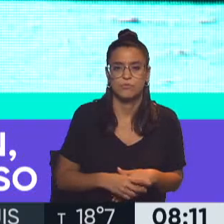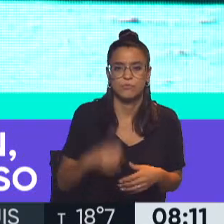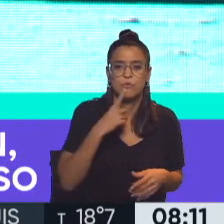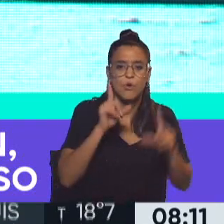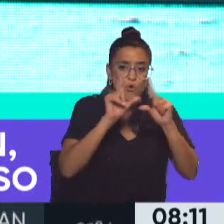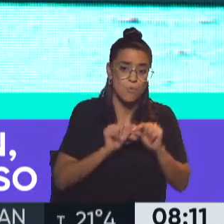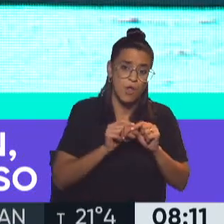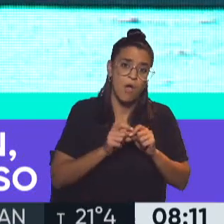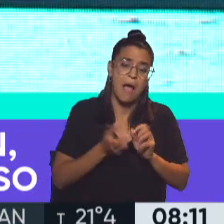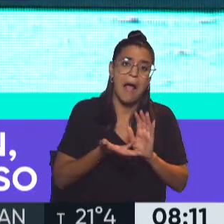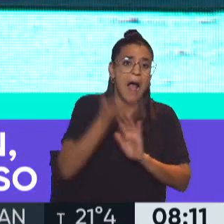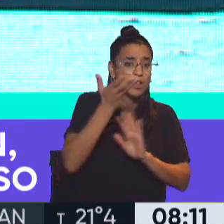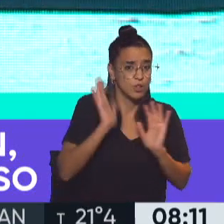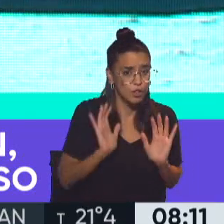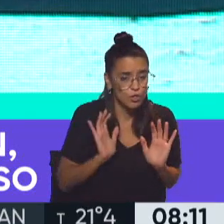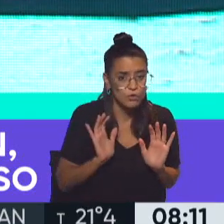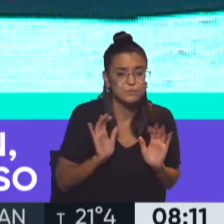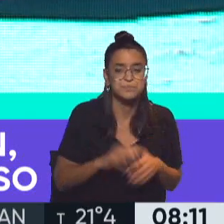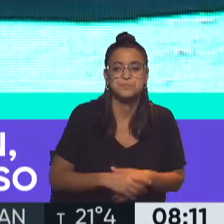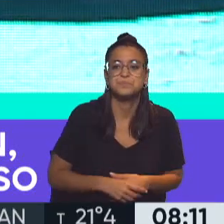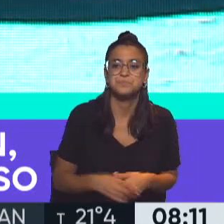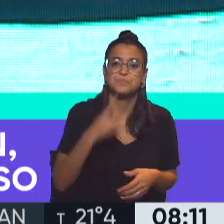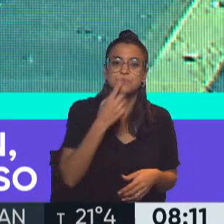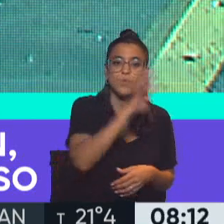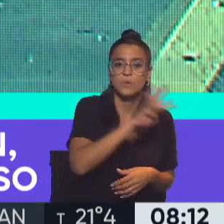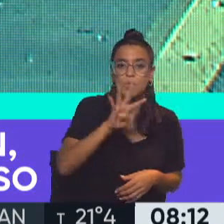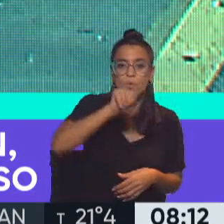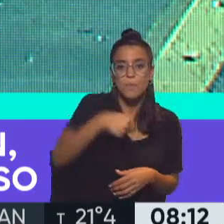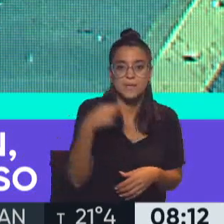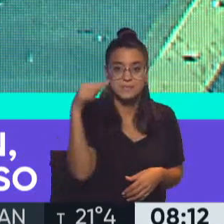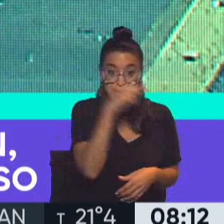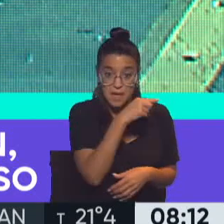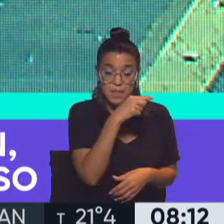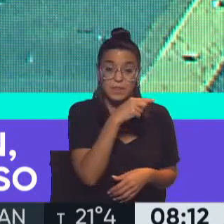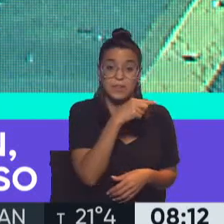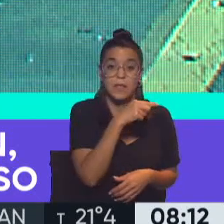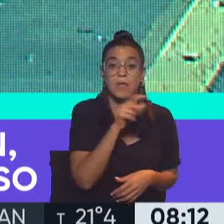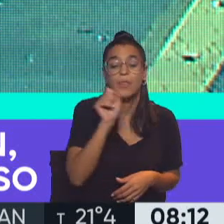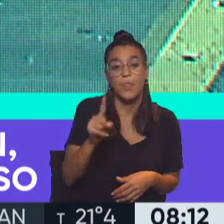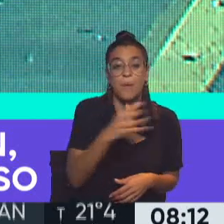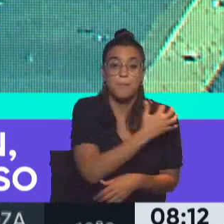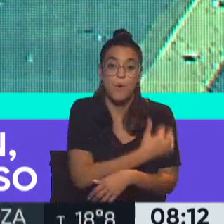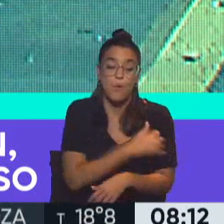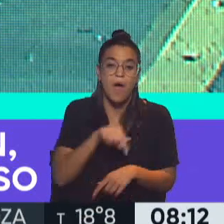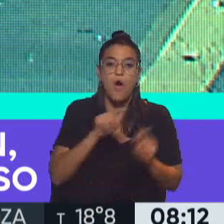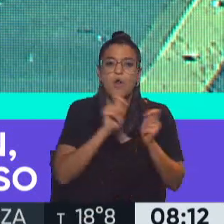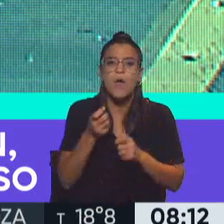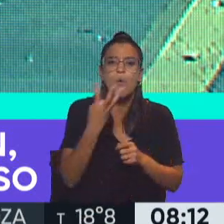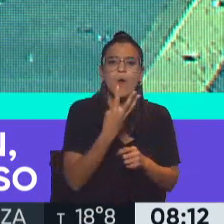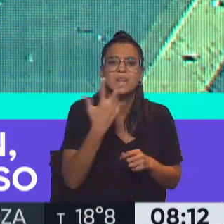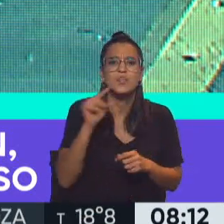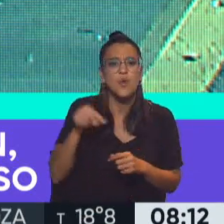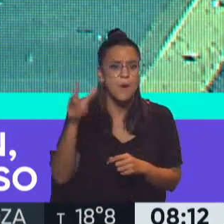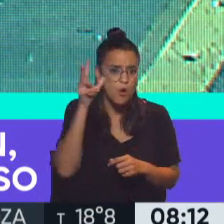números altos, ¿no? Pasamos de un 44,7 de pobres en Argentina a un 43,8, o